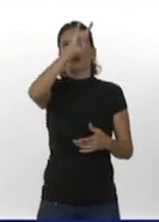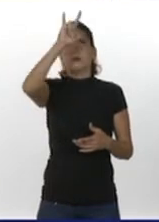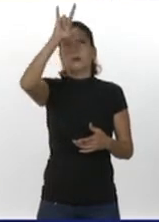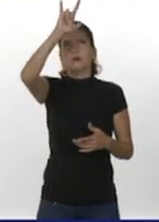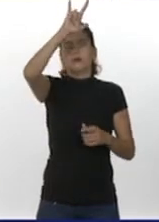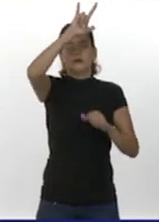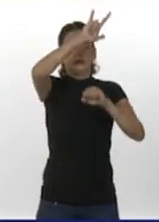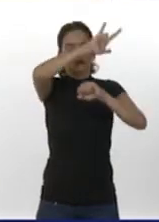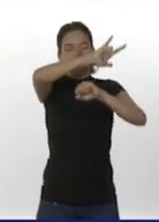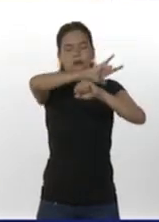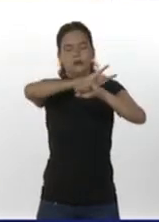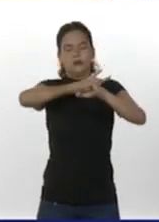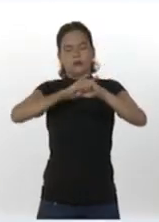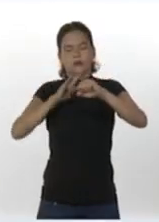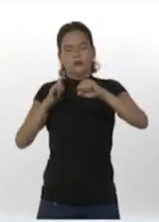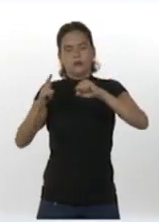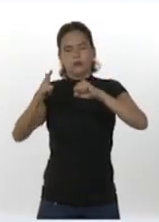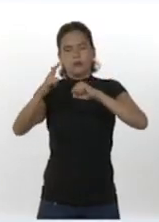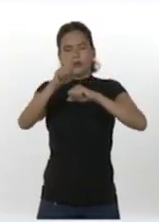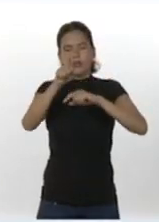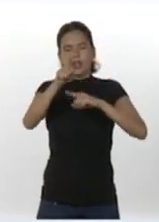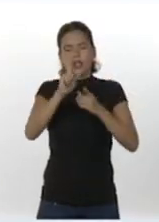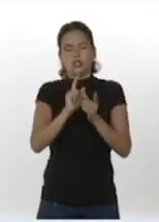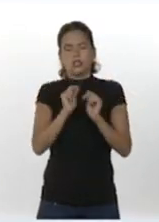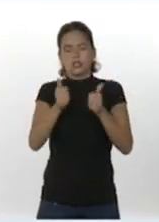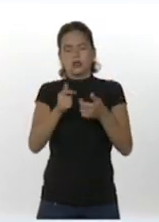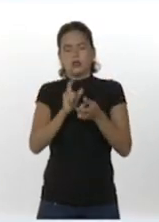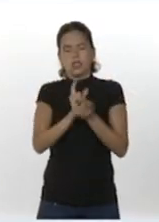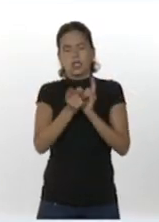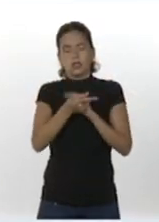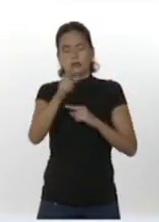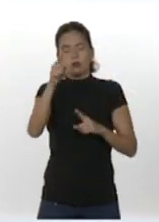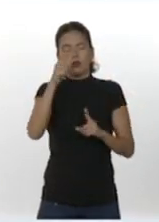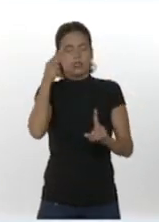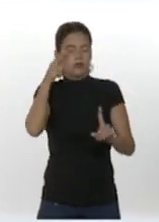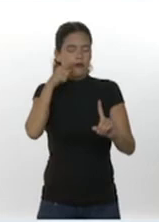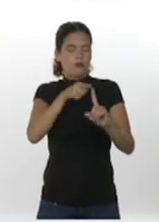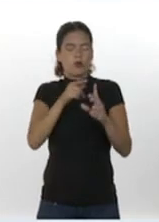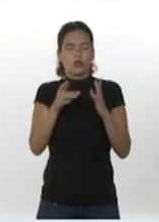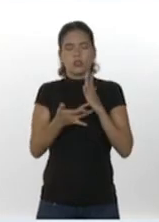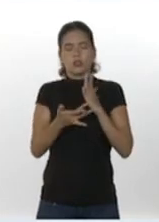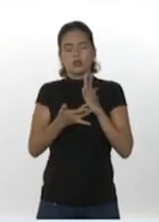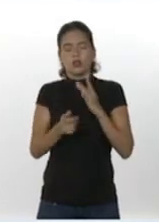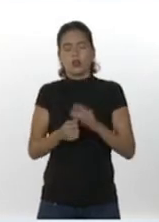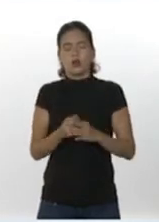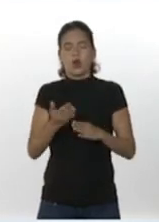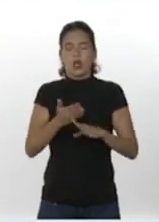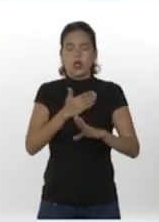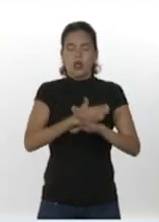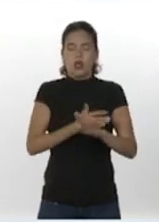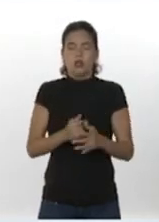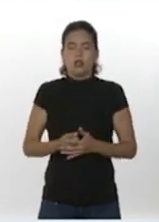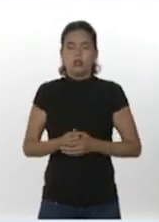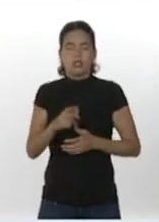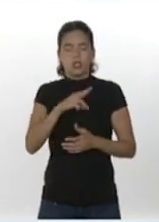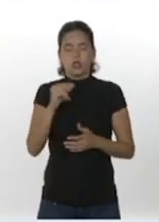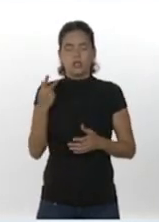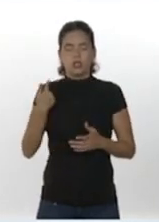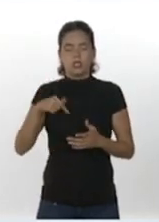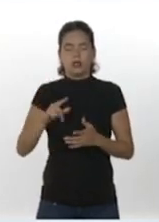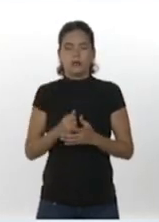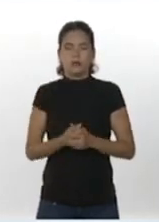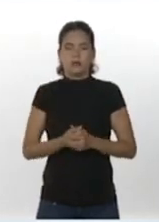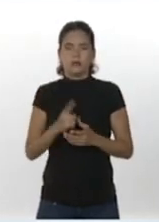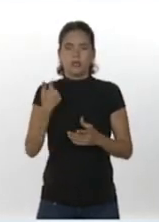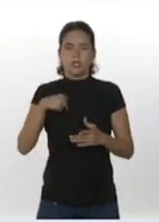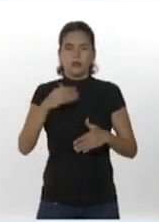precisamente dando pie a ese cambio o a ese enfoque tecnológico que anteriormente no teníamos.